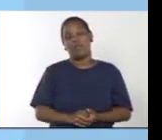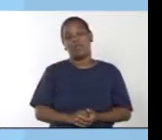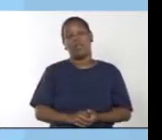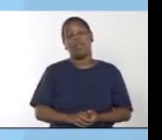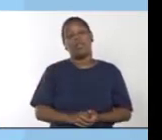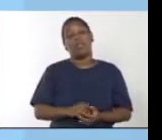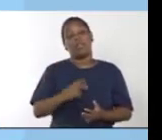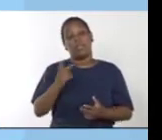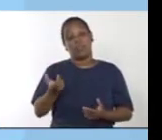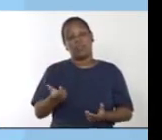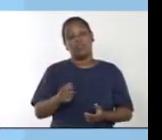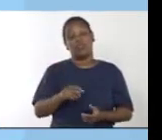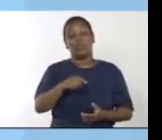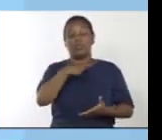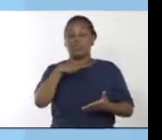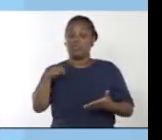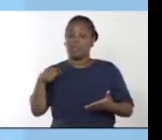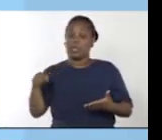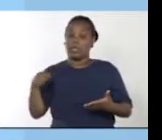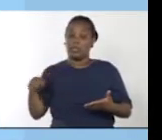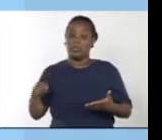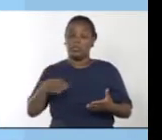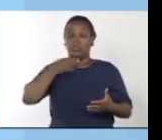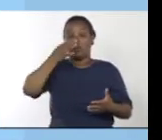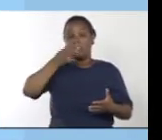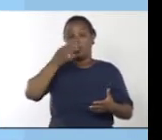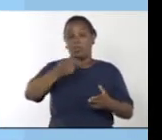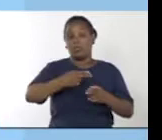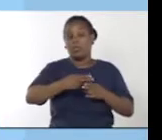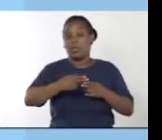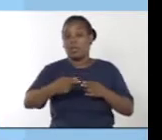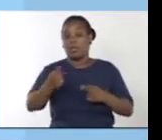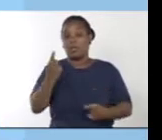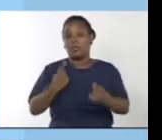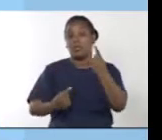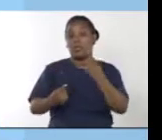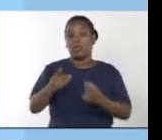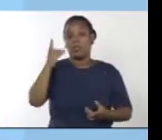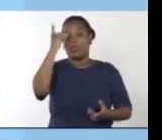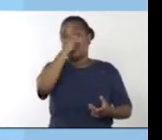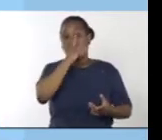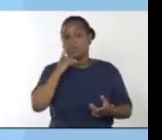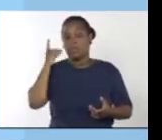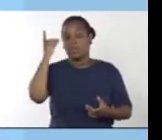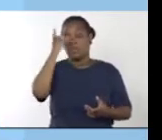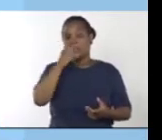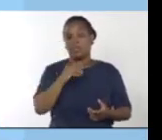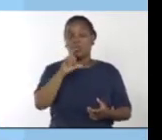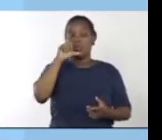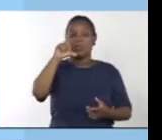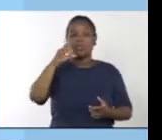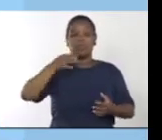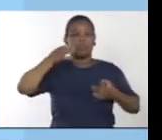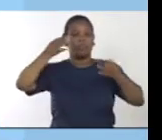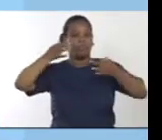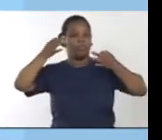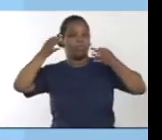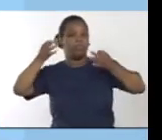verbales, y por supuesto la redacción de textos narrativos con elementos descriptivos y